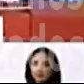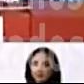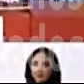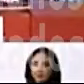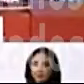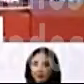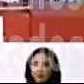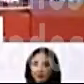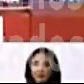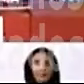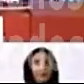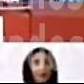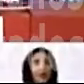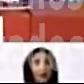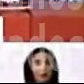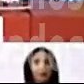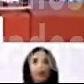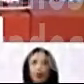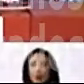La jerarquía eclesiástica